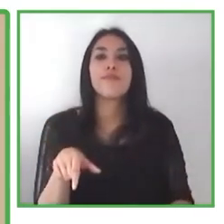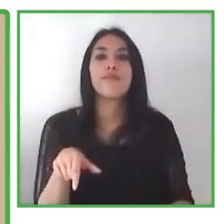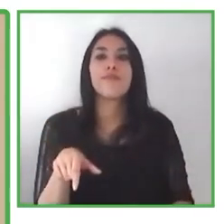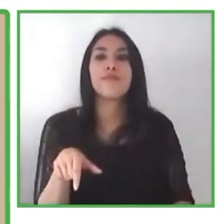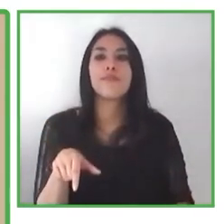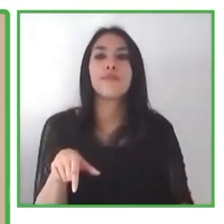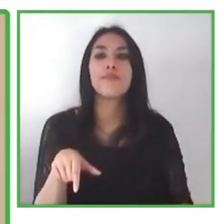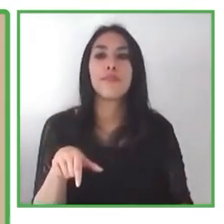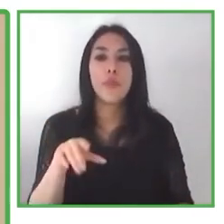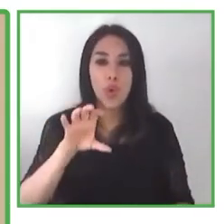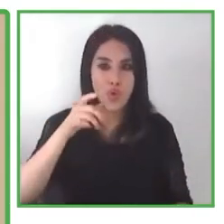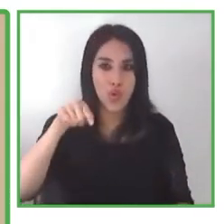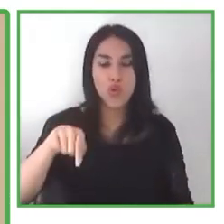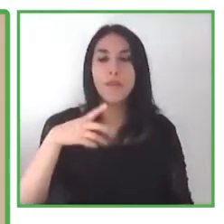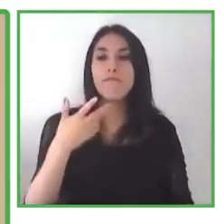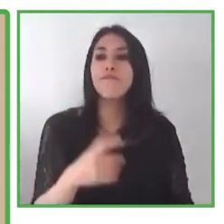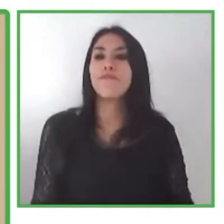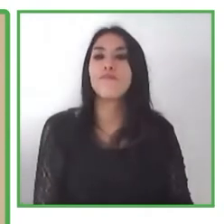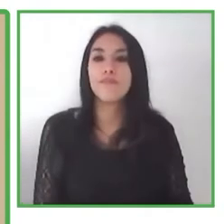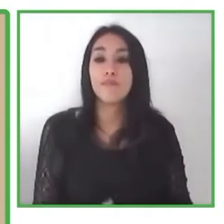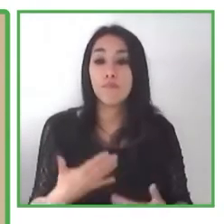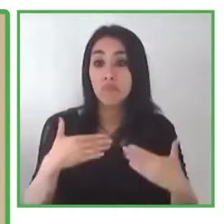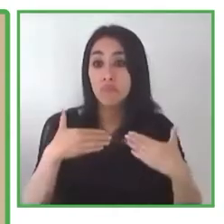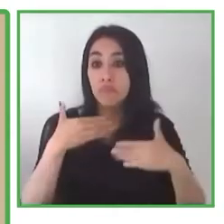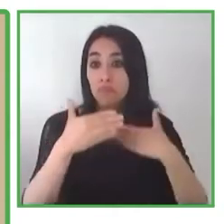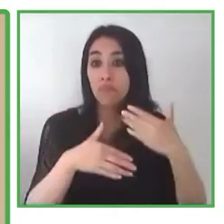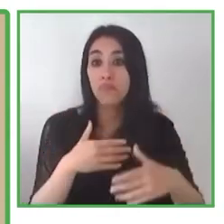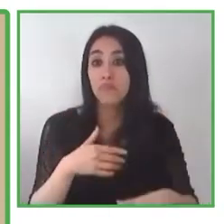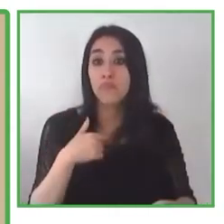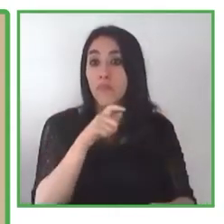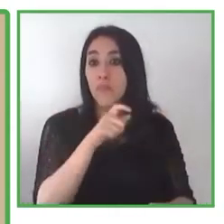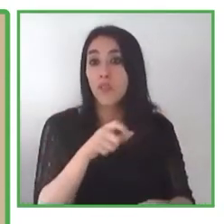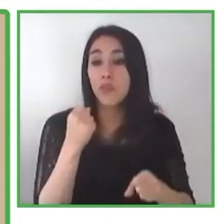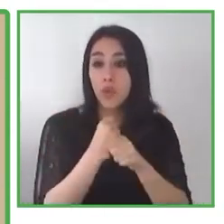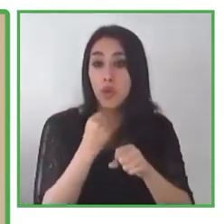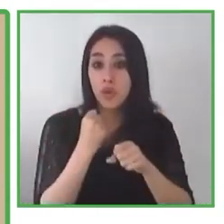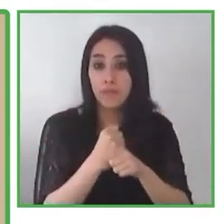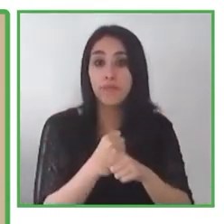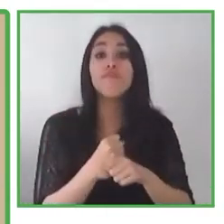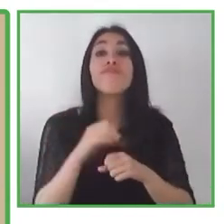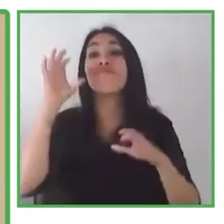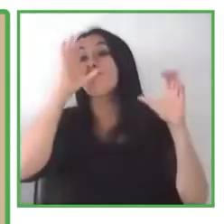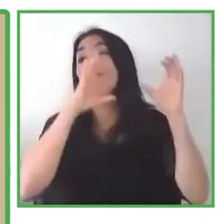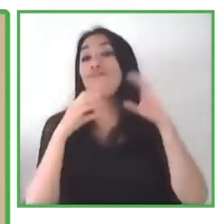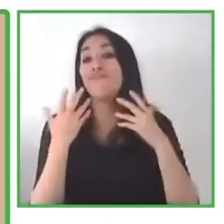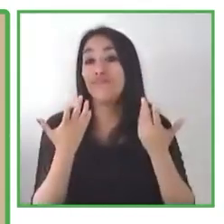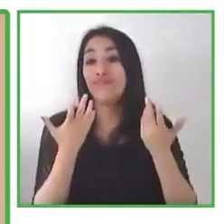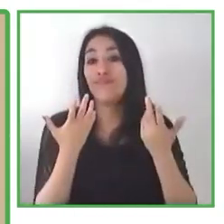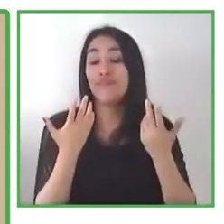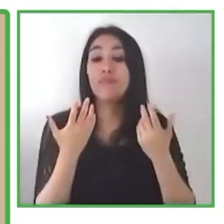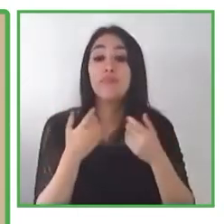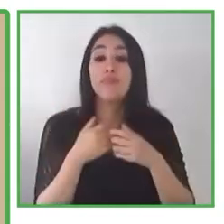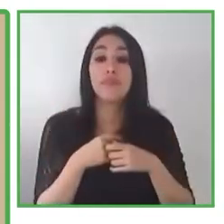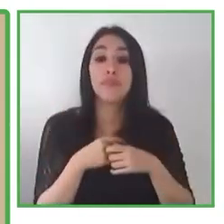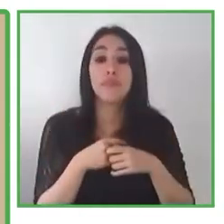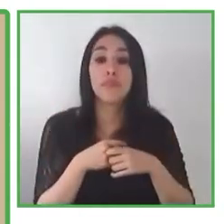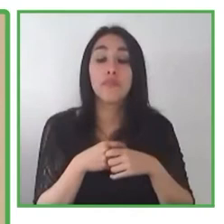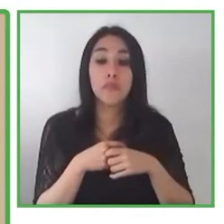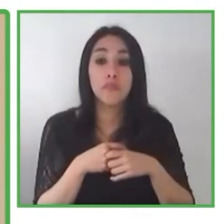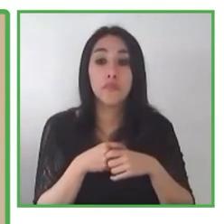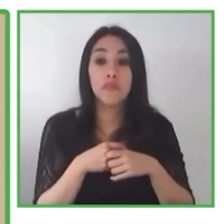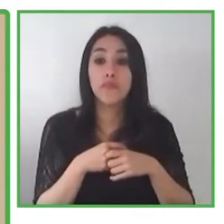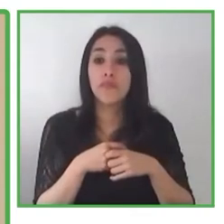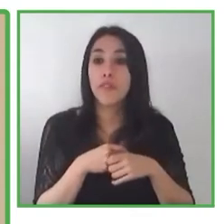Samoa destaca el mejorar las oportunidades de empleo para las personas con discapacidad en un desarrollo de turismo